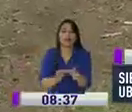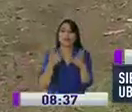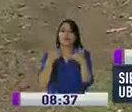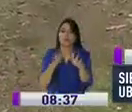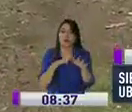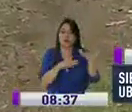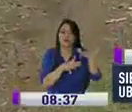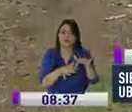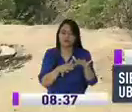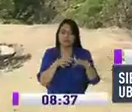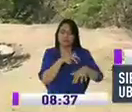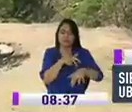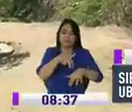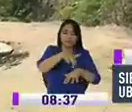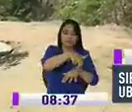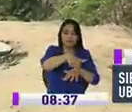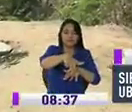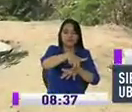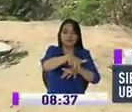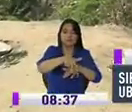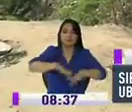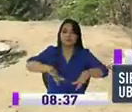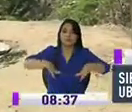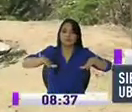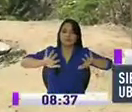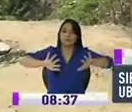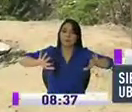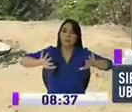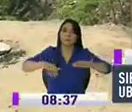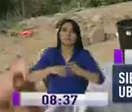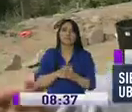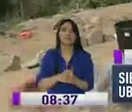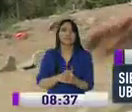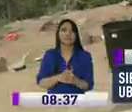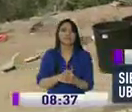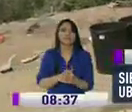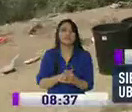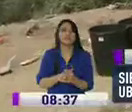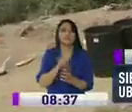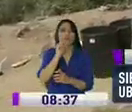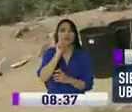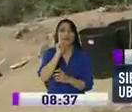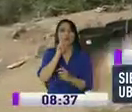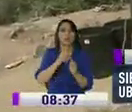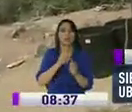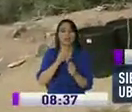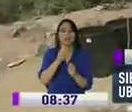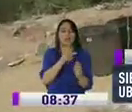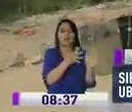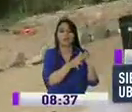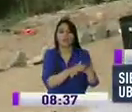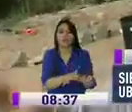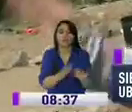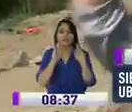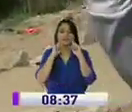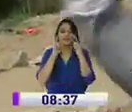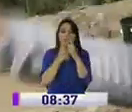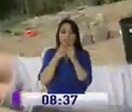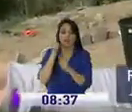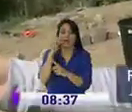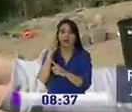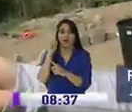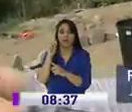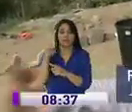senderos ecológicos y la estabilización de taludes. Hemos hecho la recuperación de 1.5 kilómetros de la quebrada Santa Ana y los muchachos han